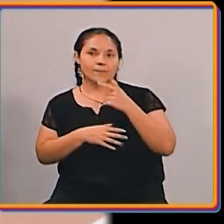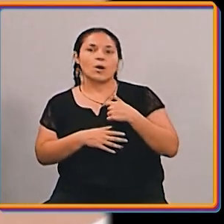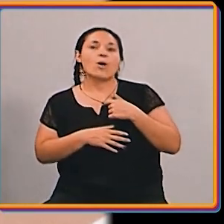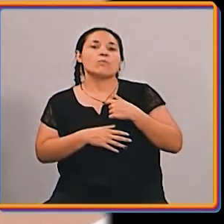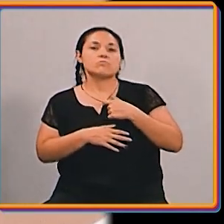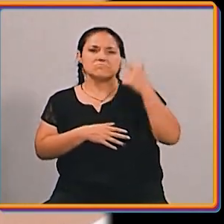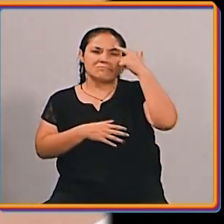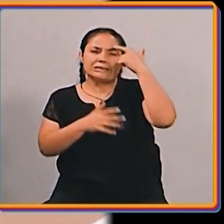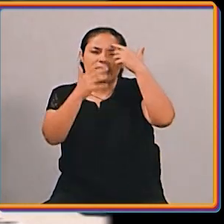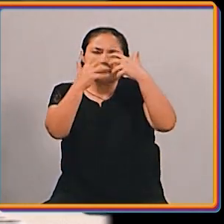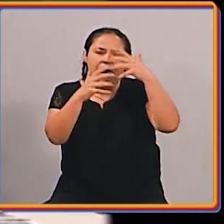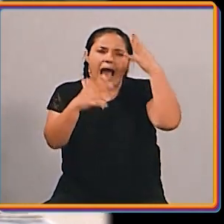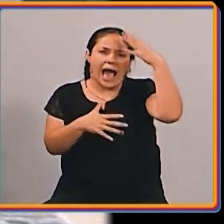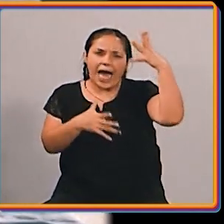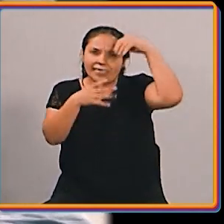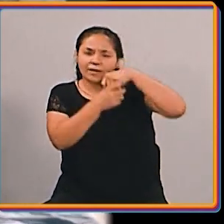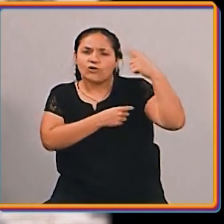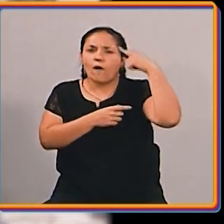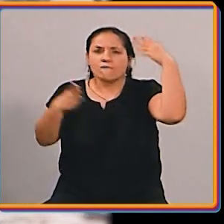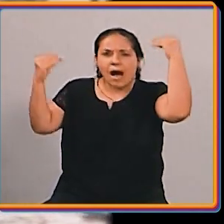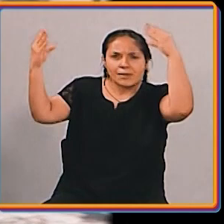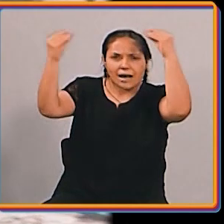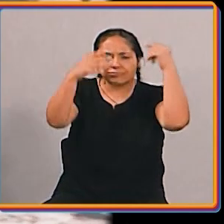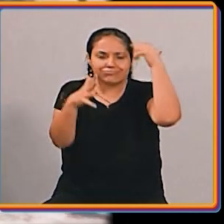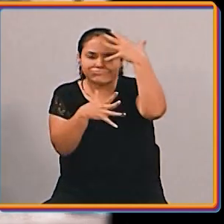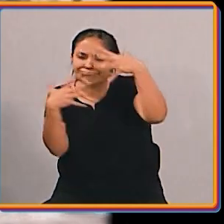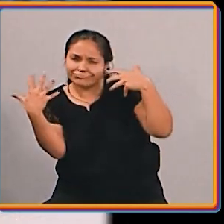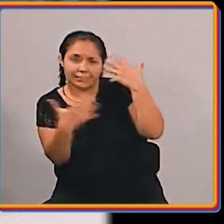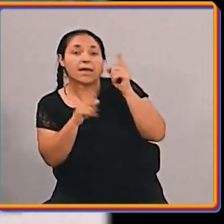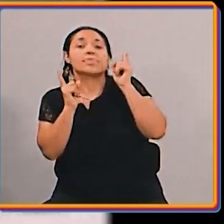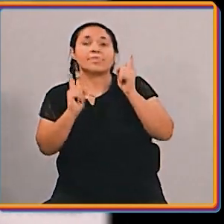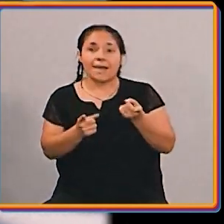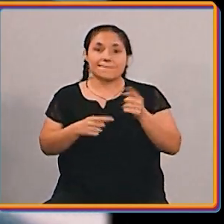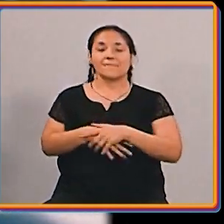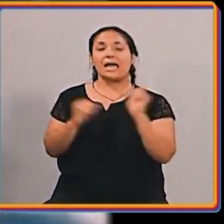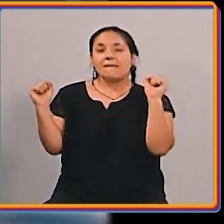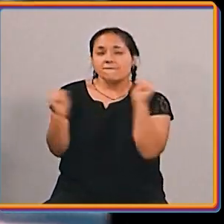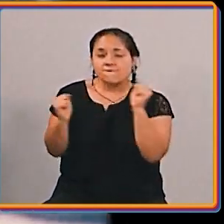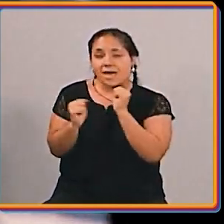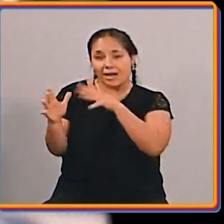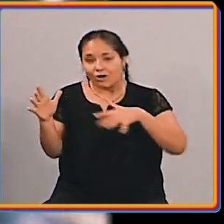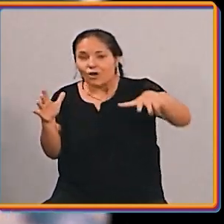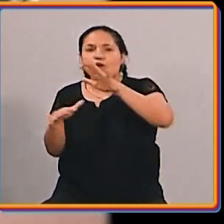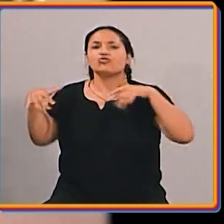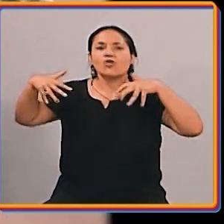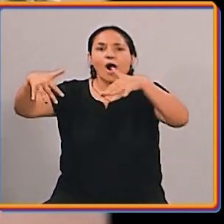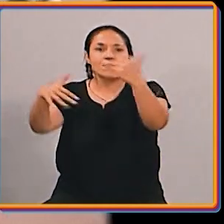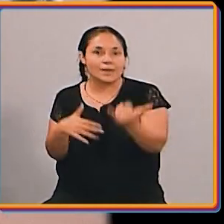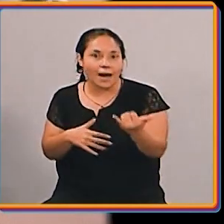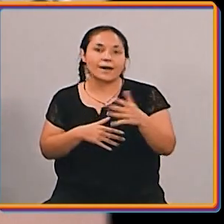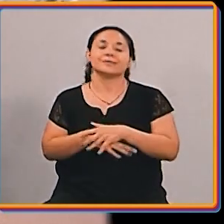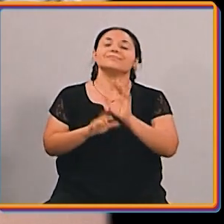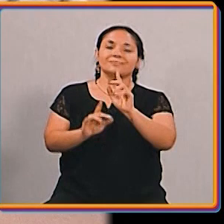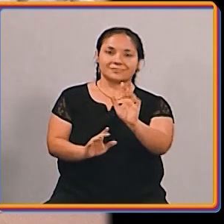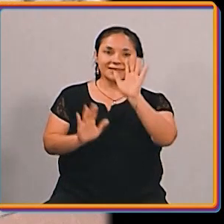mente atormentada o cómo podemos sobrevivir a oleadas de zombies en un invierno apocalíptico. No